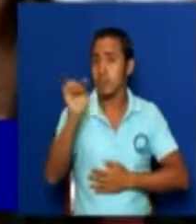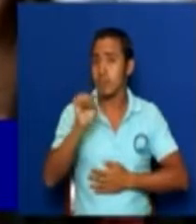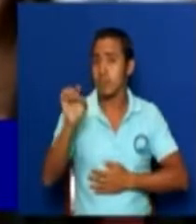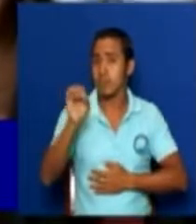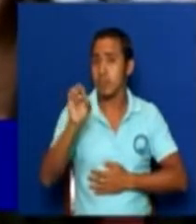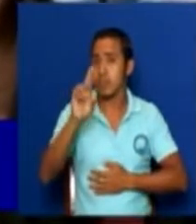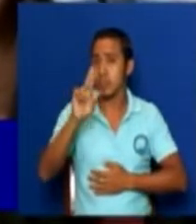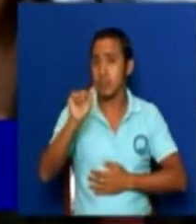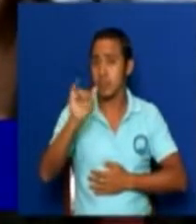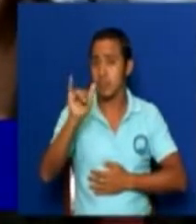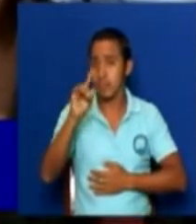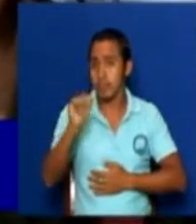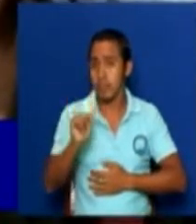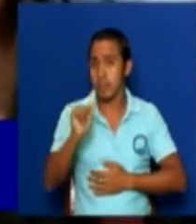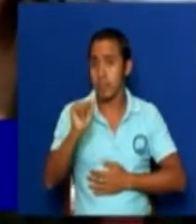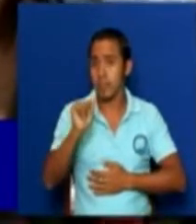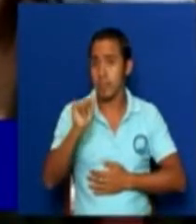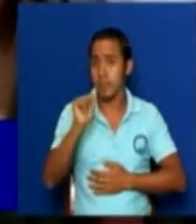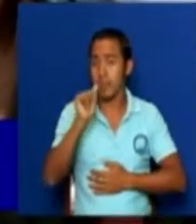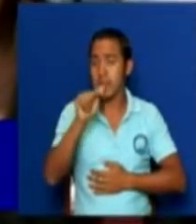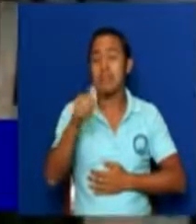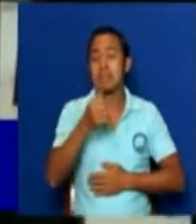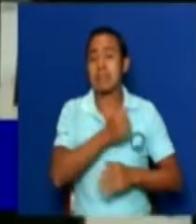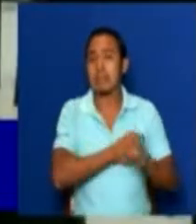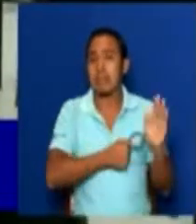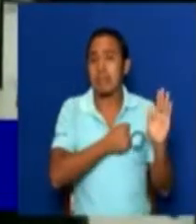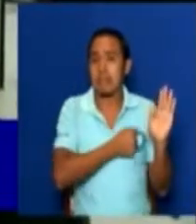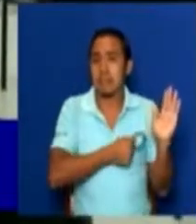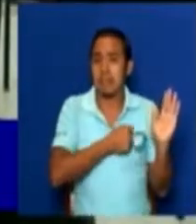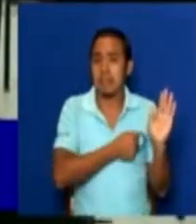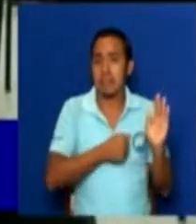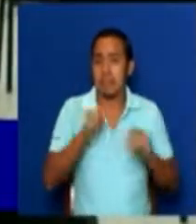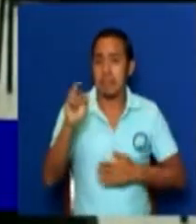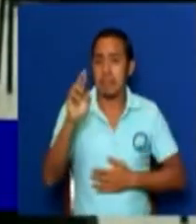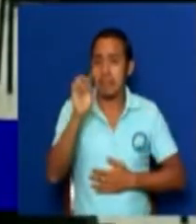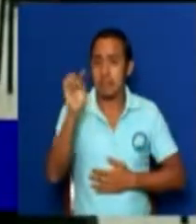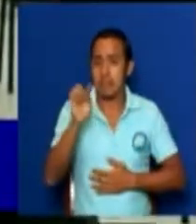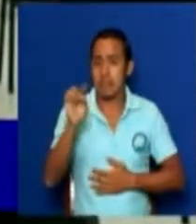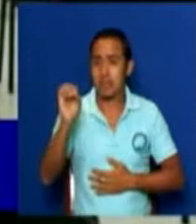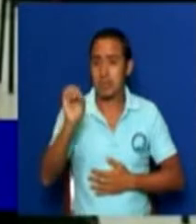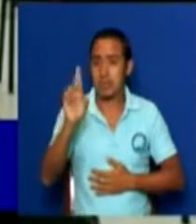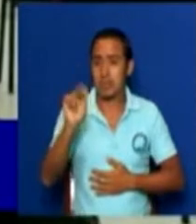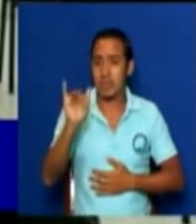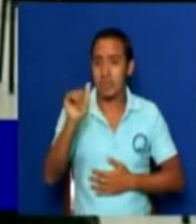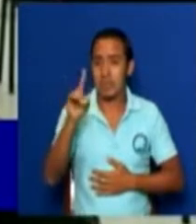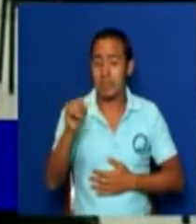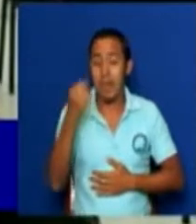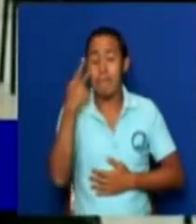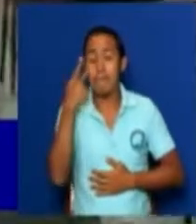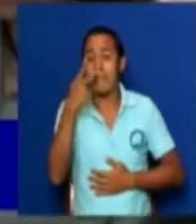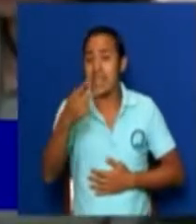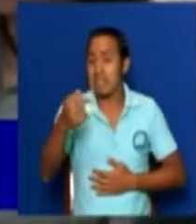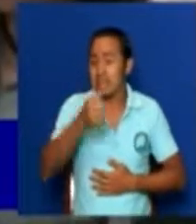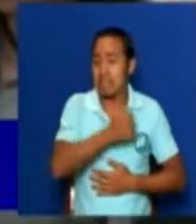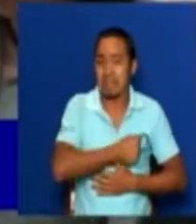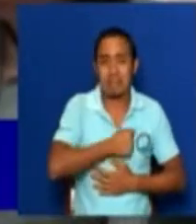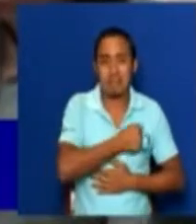Que es miembro de la Comisión Laboral también. Soraya, perdón, bancada del PLI, no te había visto.